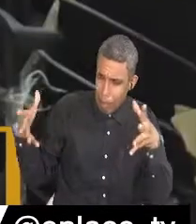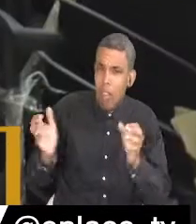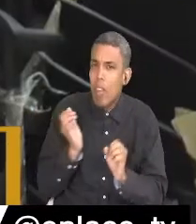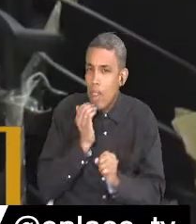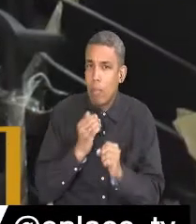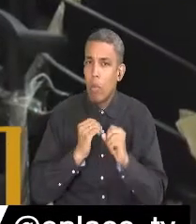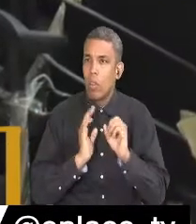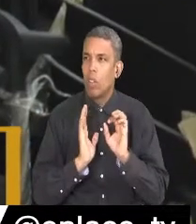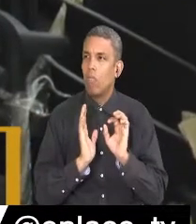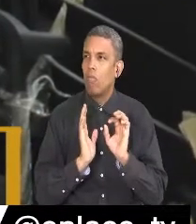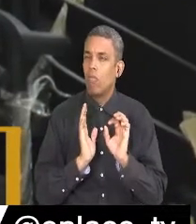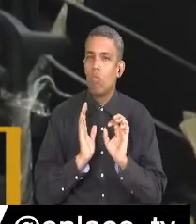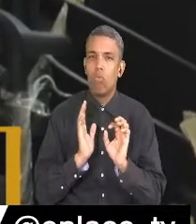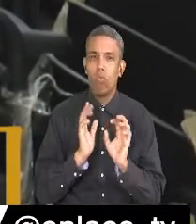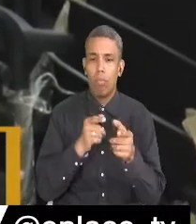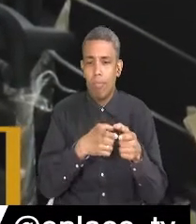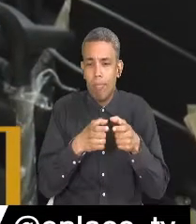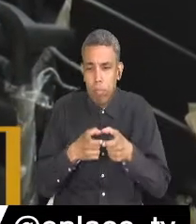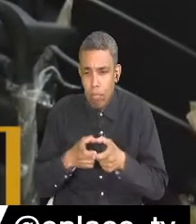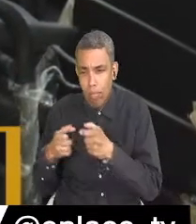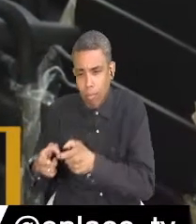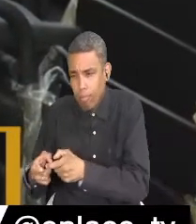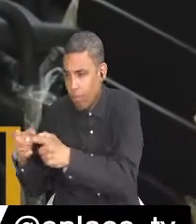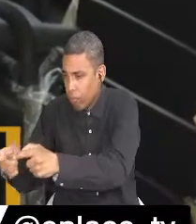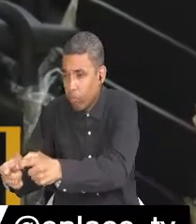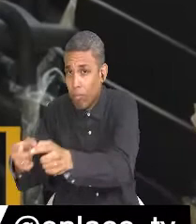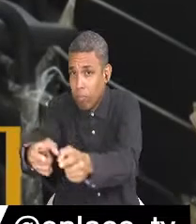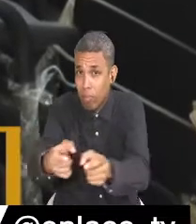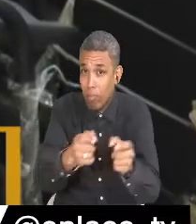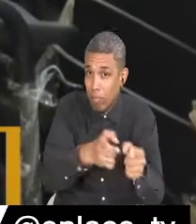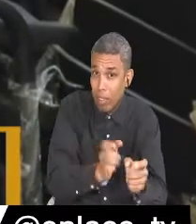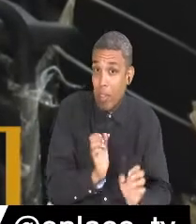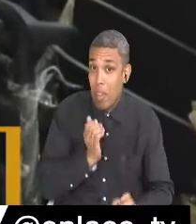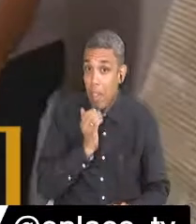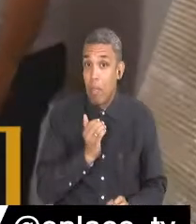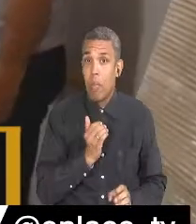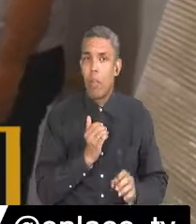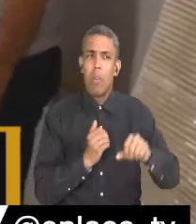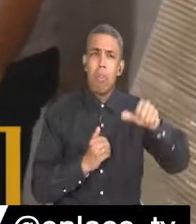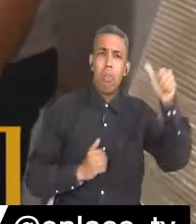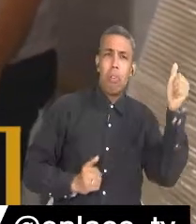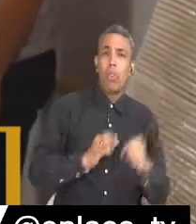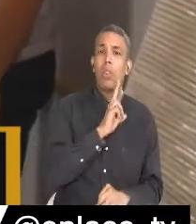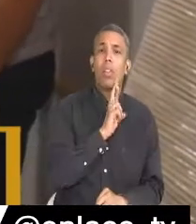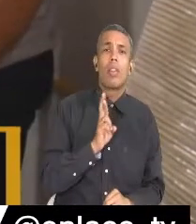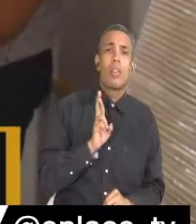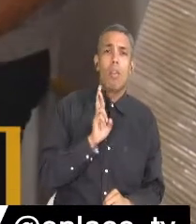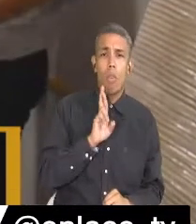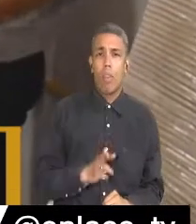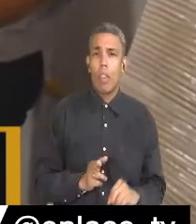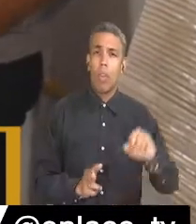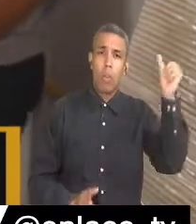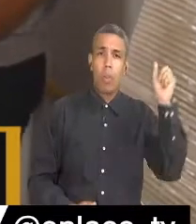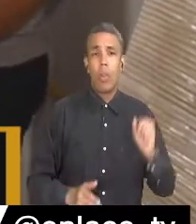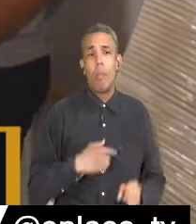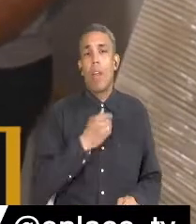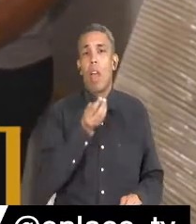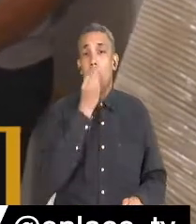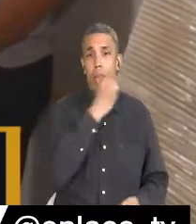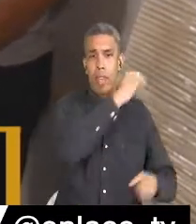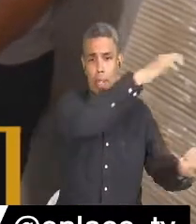a la ración que tiene que ser producida en sitio, o sea, cocinada en el sitio. Esta es una infraestructura, como digo, nueva, pero de